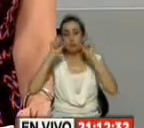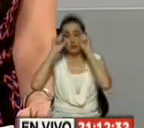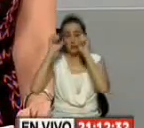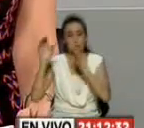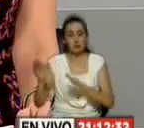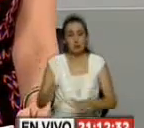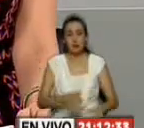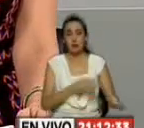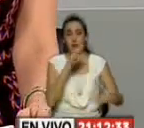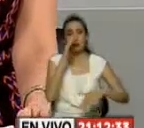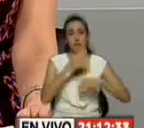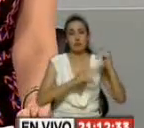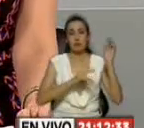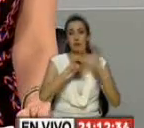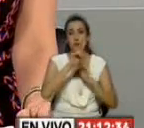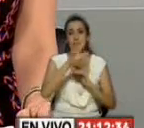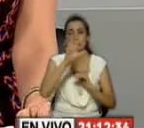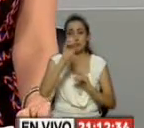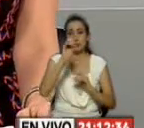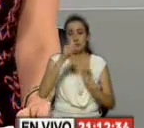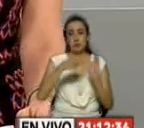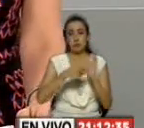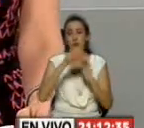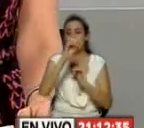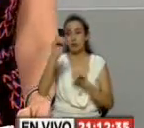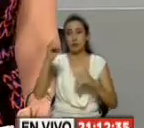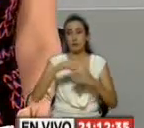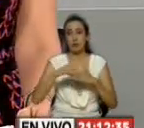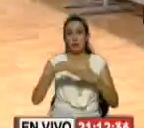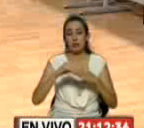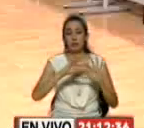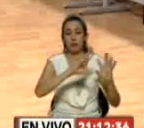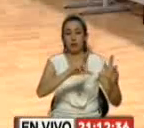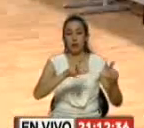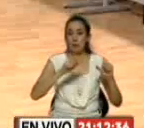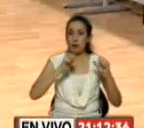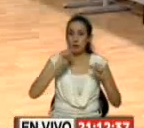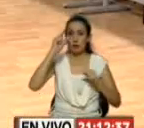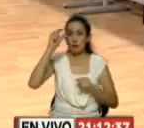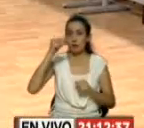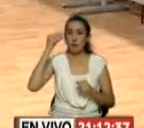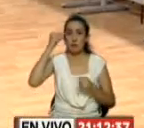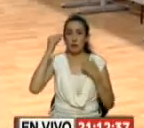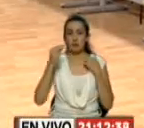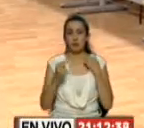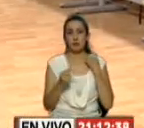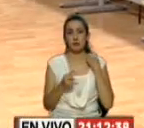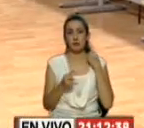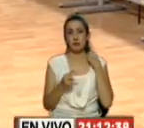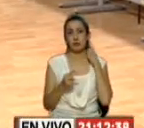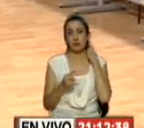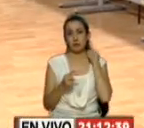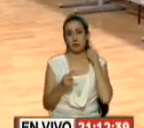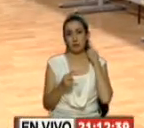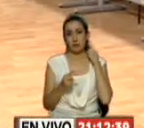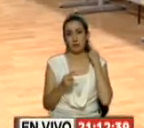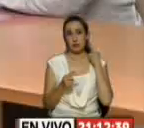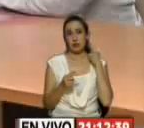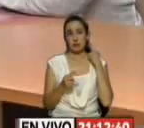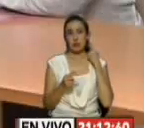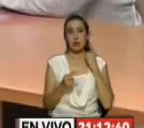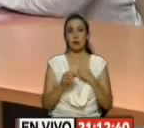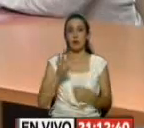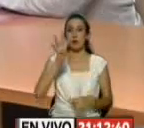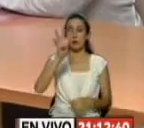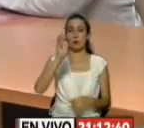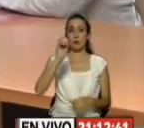un perjuicio de más de $250,000 al Estado. 40 minutos duró la audiencia de formulación de cargos que